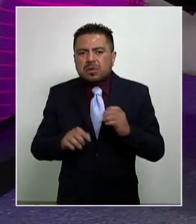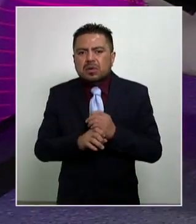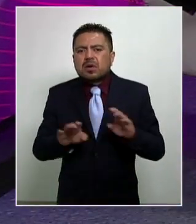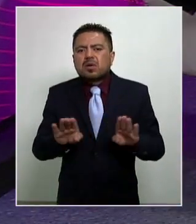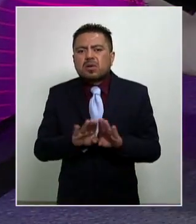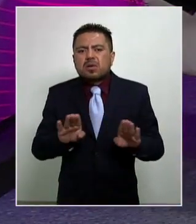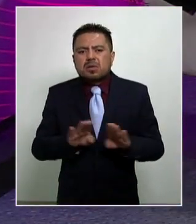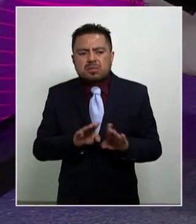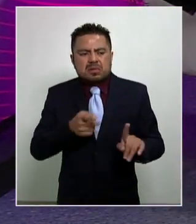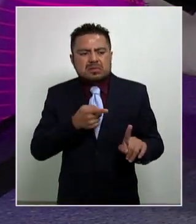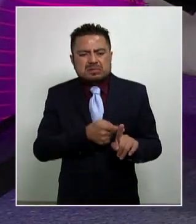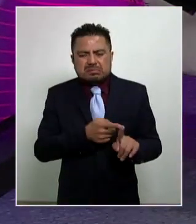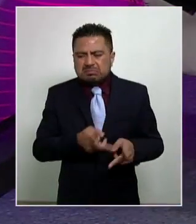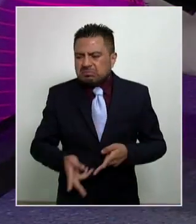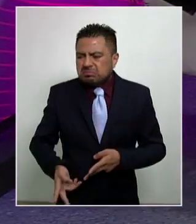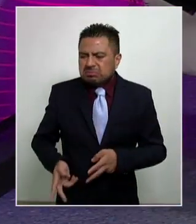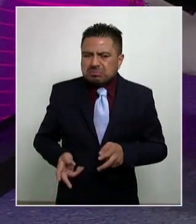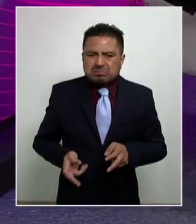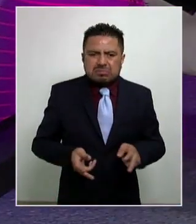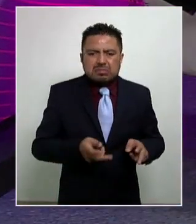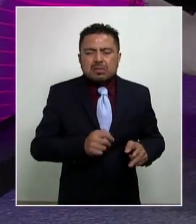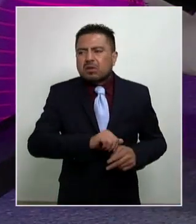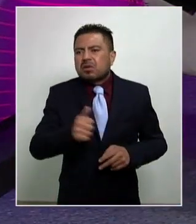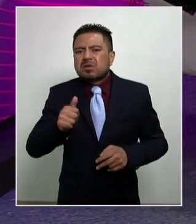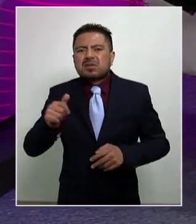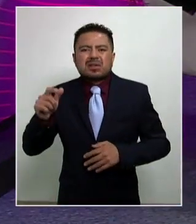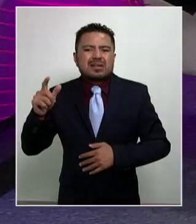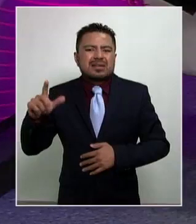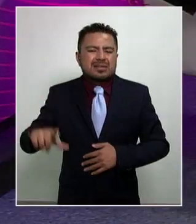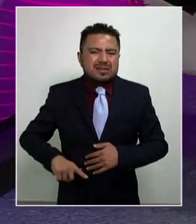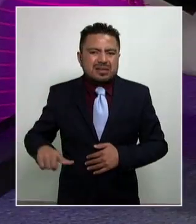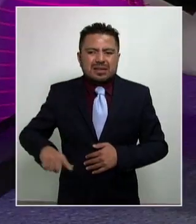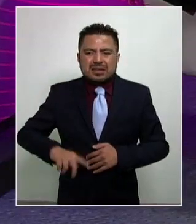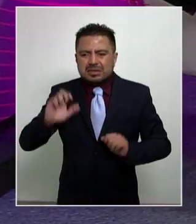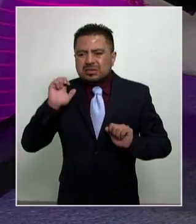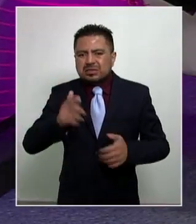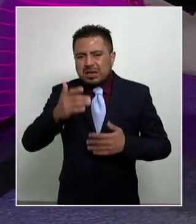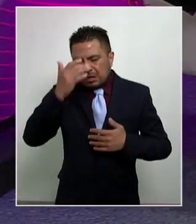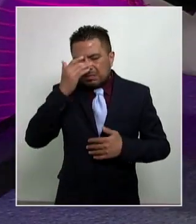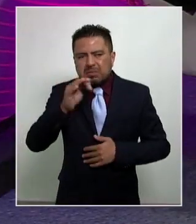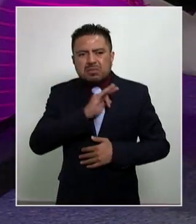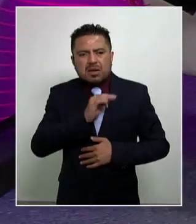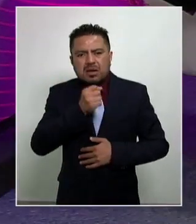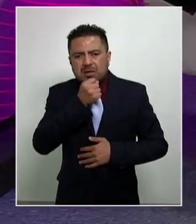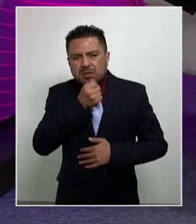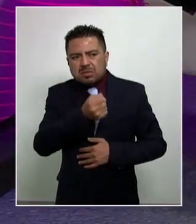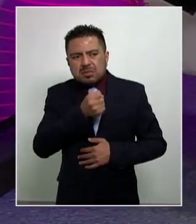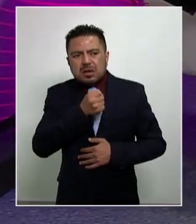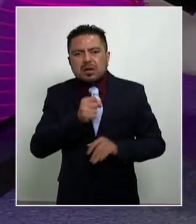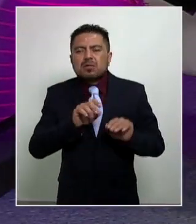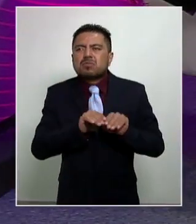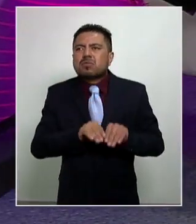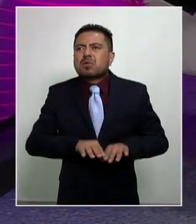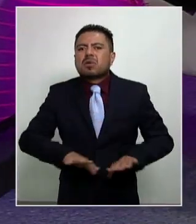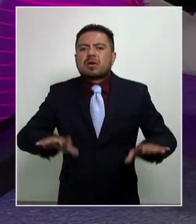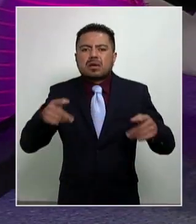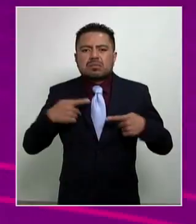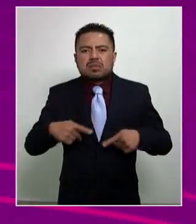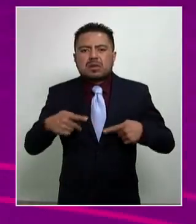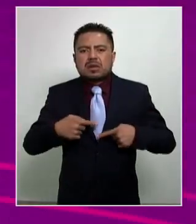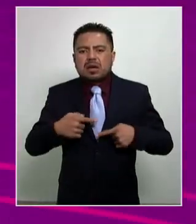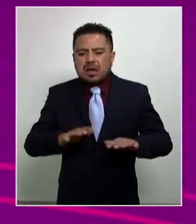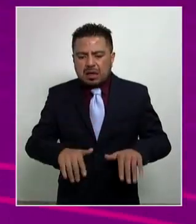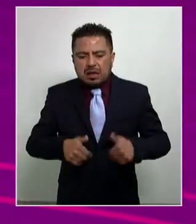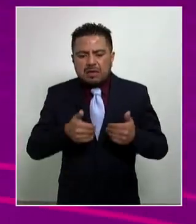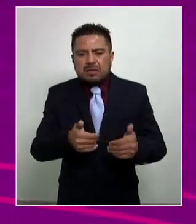son caníbales. El otro día una servidora pública en Chiapas se permitió decir semejante cosa de las personas que están afuera